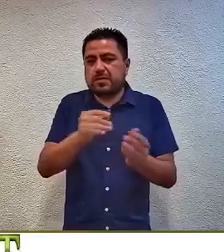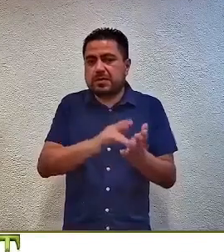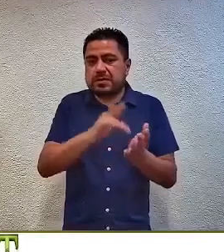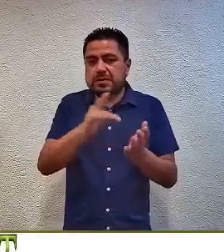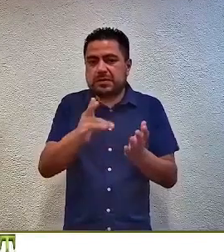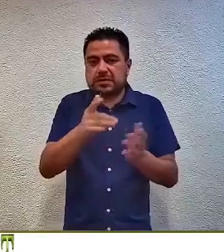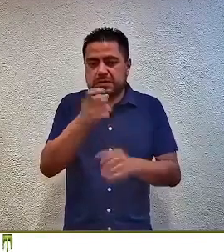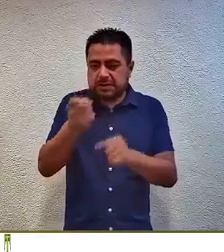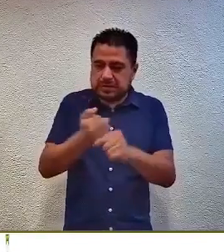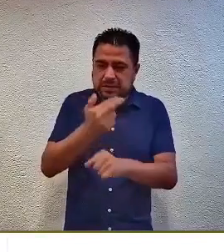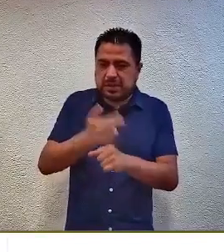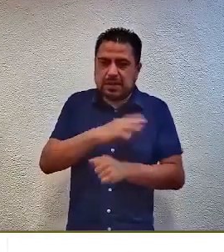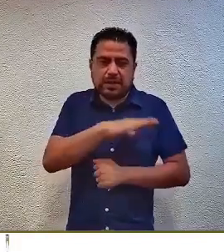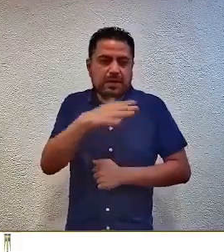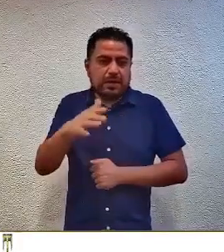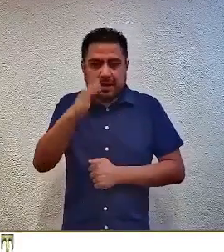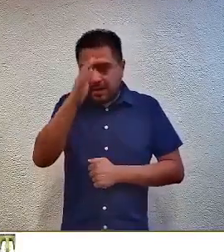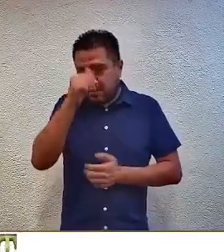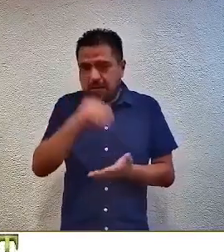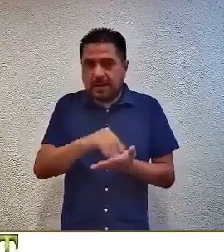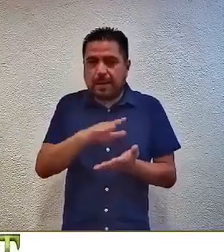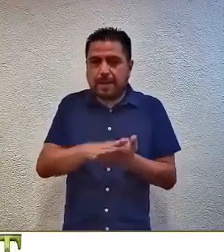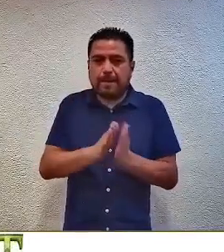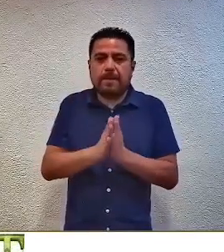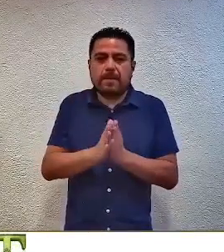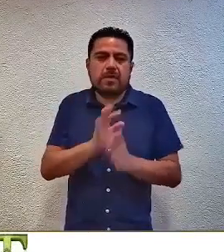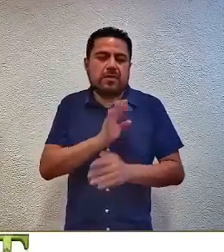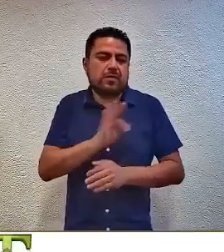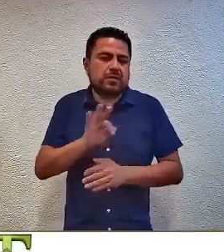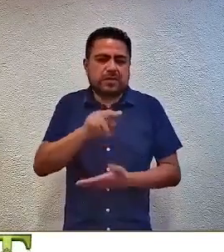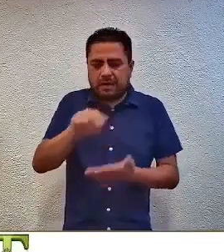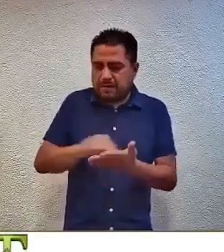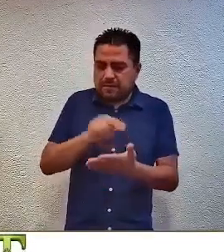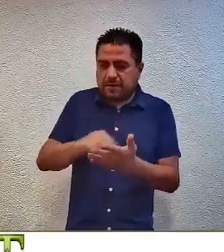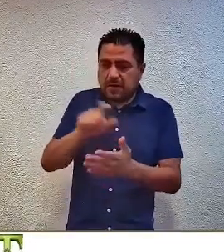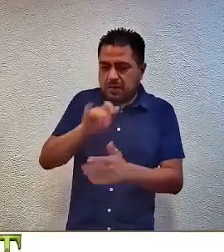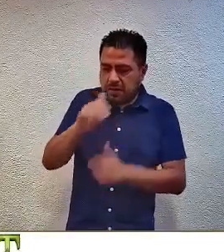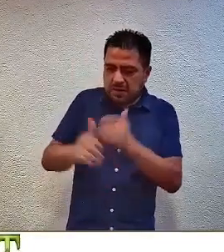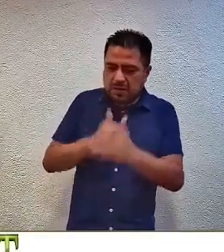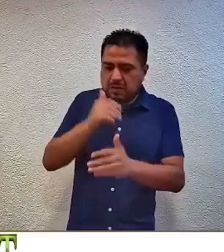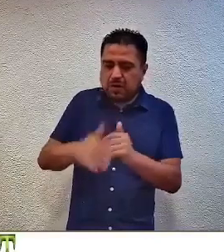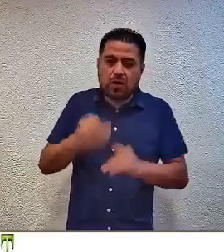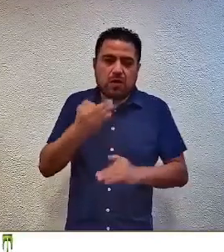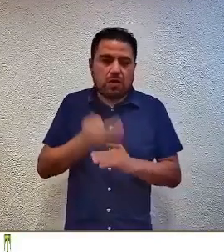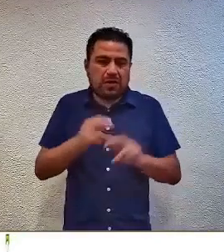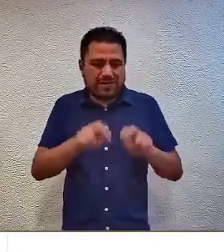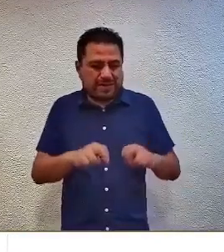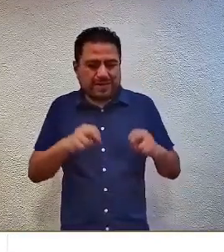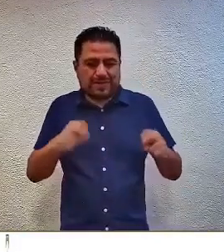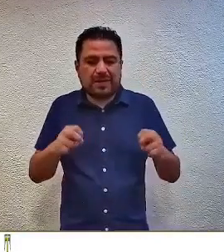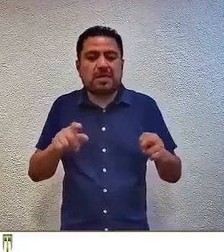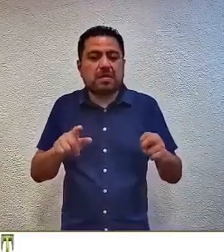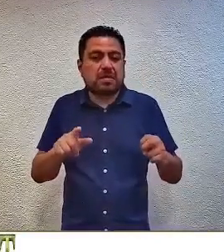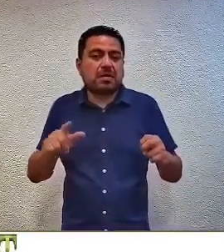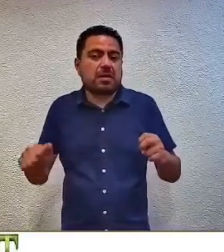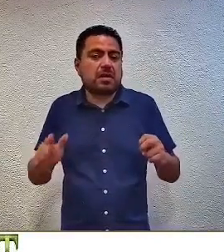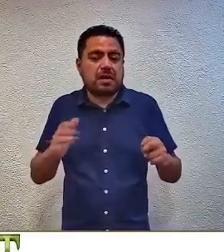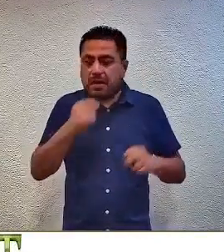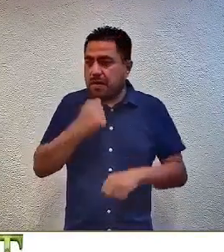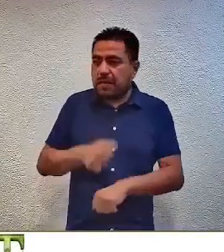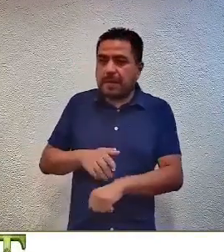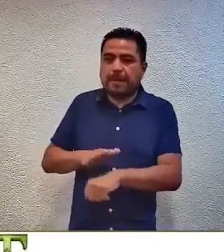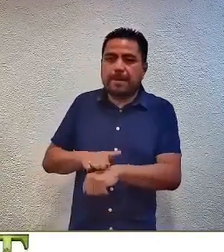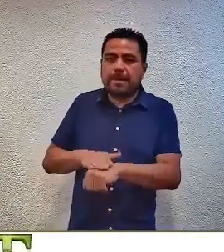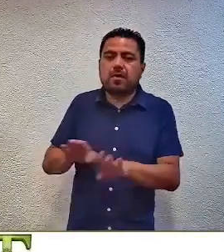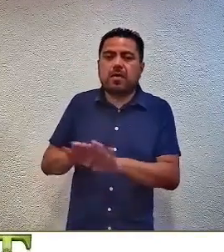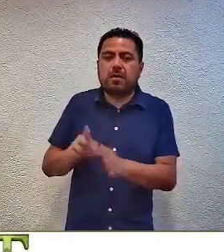señor secretario general de Acuerdos. Por favor, sírvase recabar las firmas a la conclusión de la presente sesión y, en consecuencia, notifíquese como